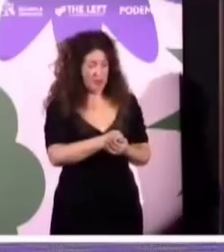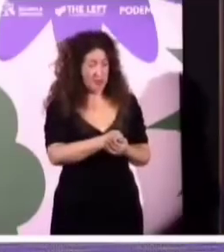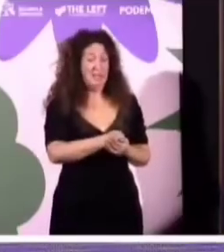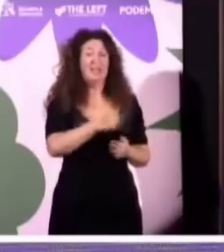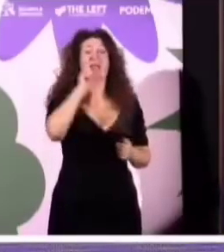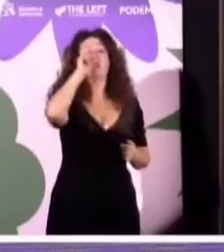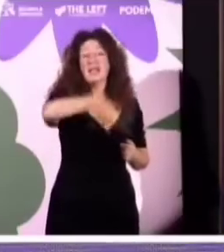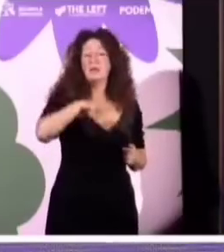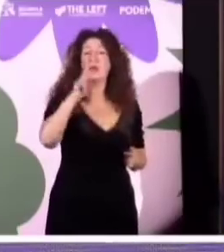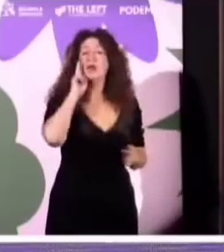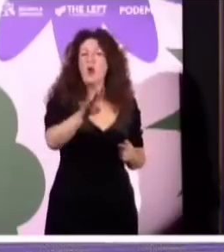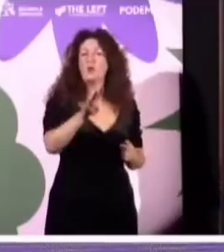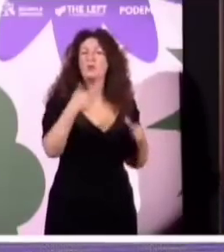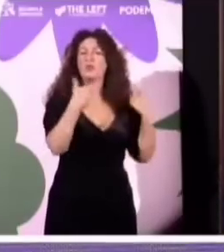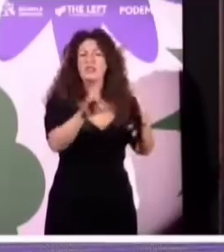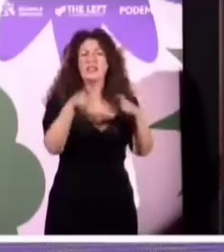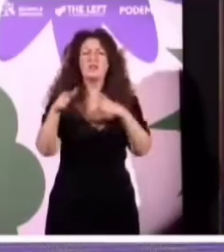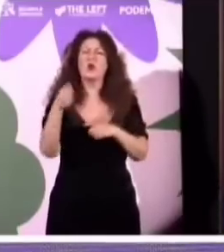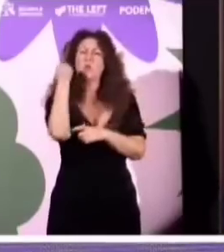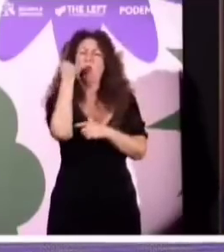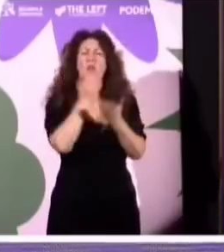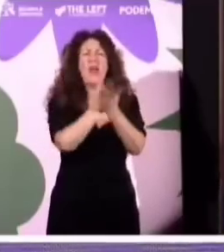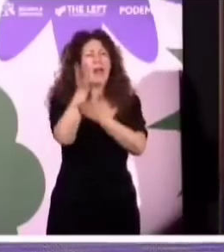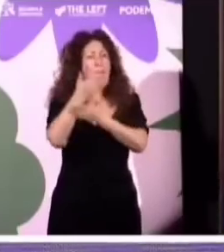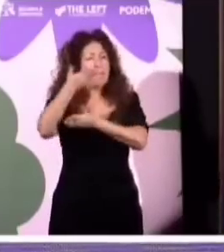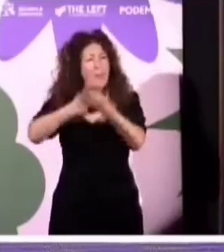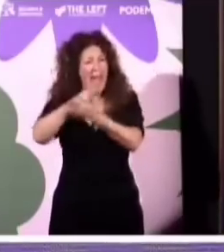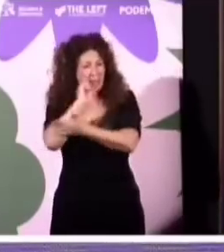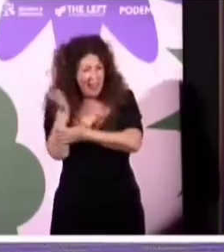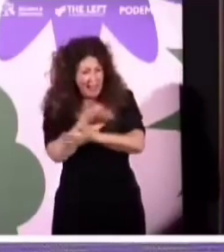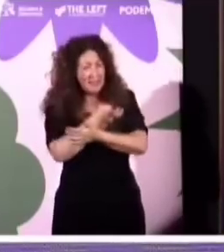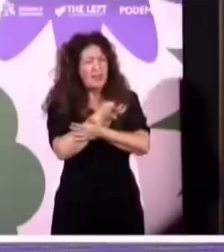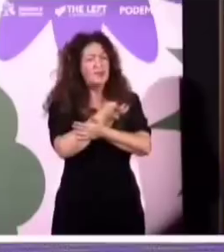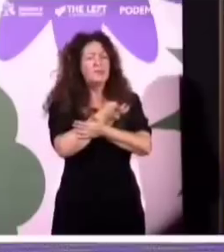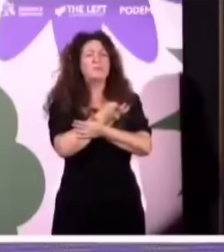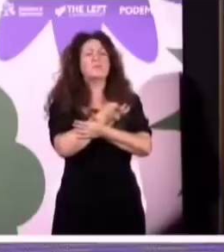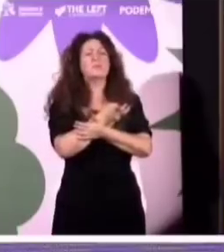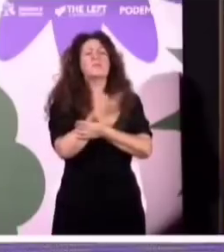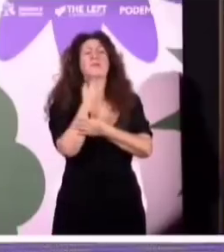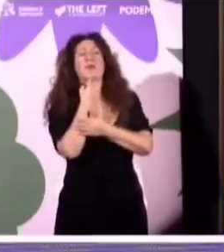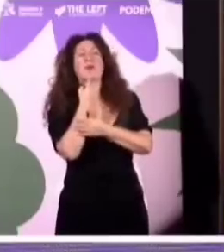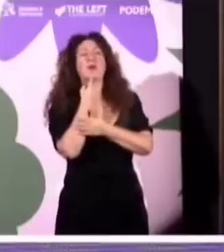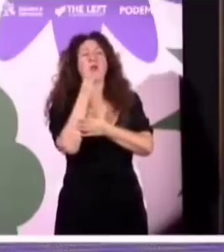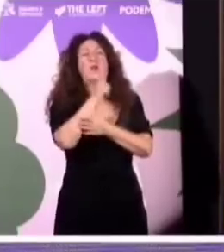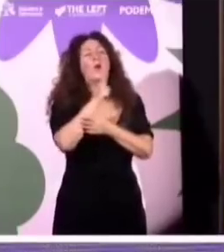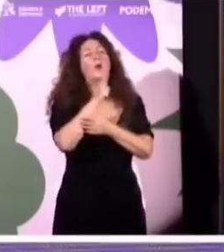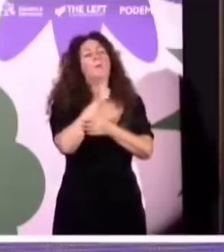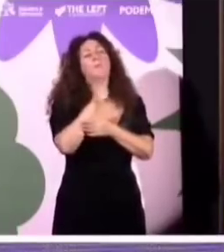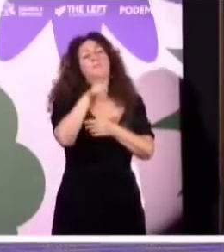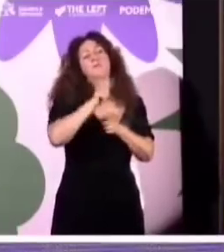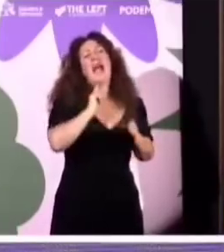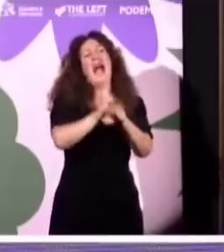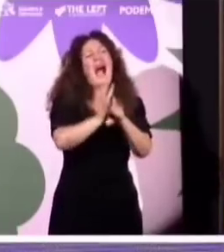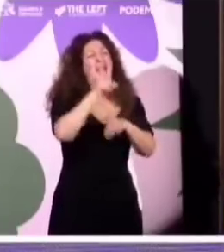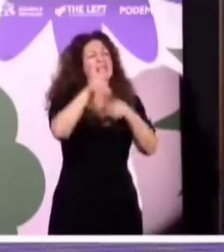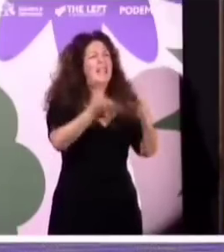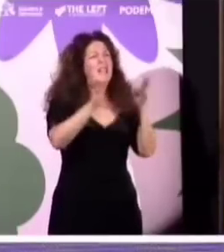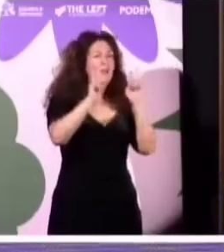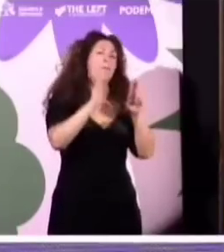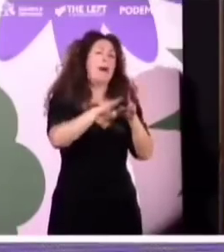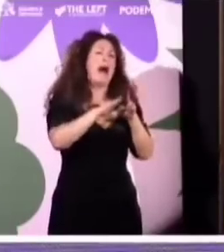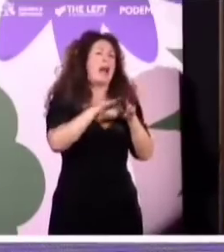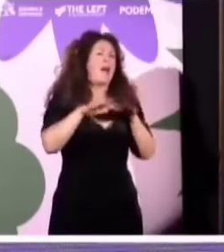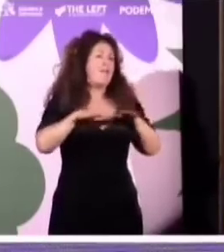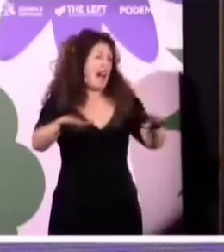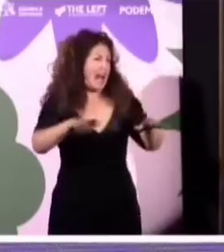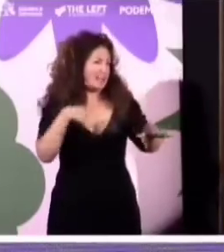vimos en los sectores del poder mediático que se asumieron como la pieza antidemocrática fundamental para hacer fracasar